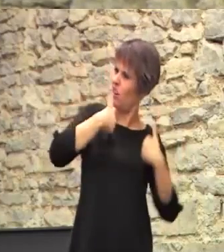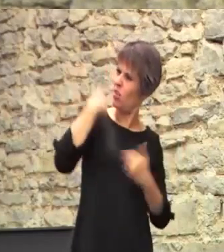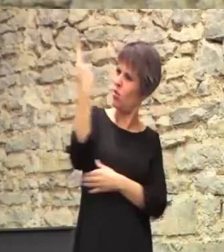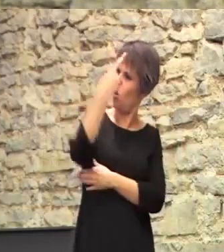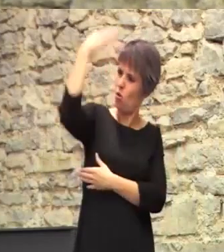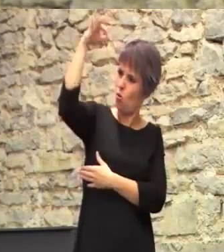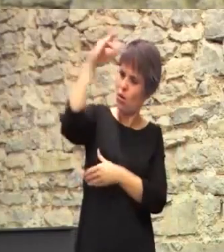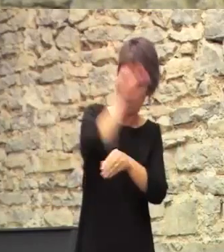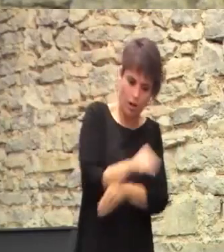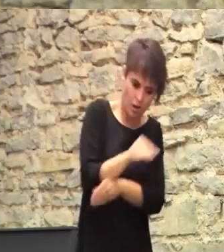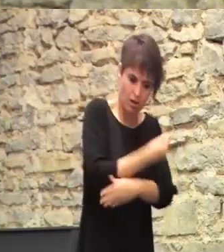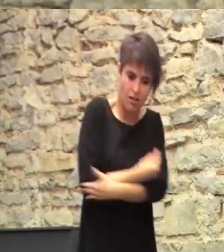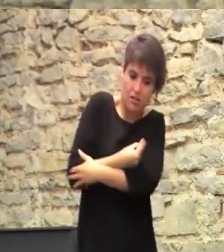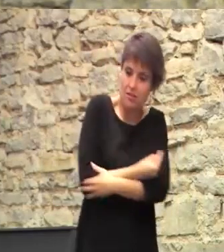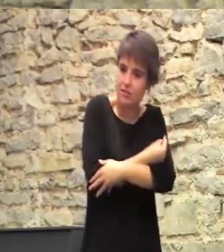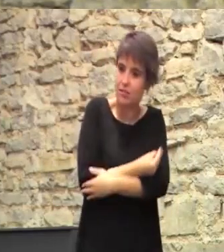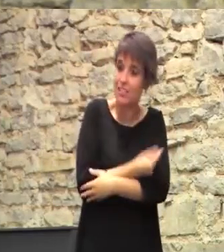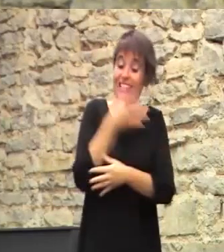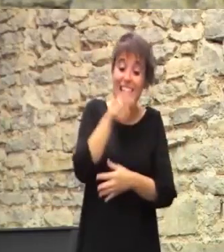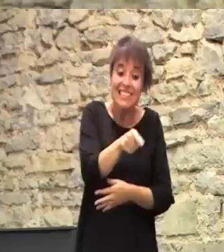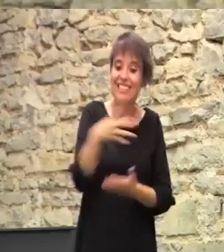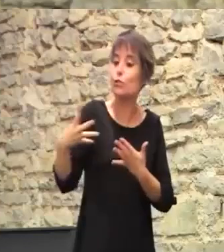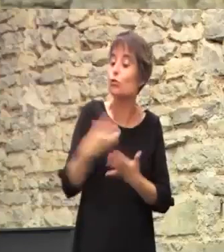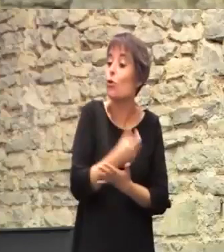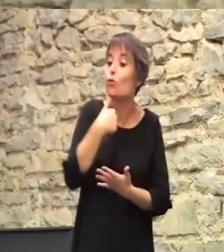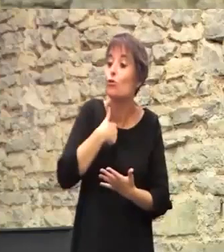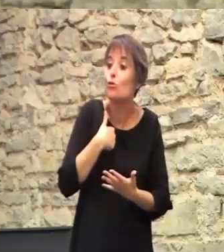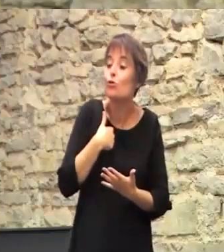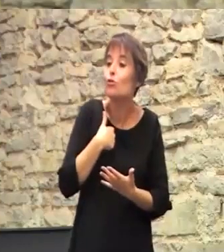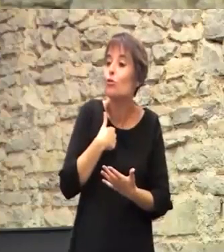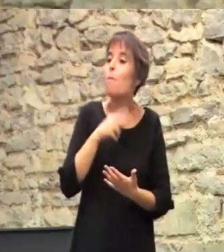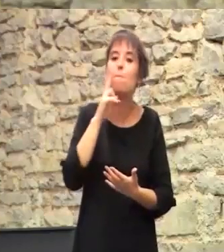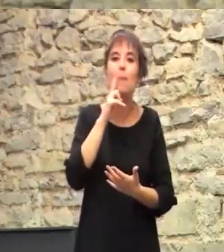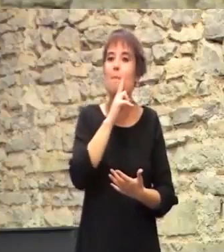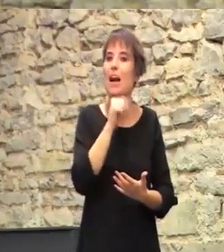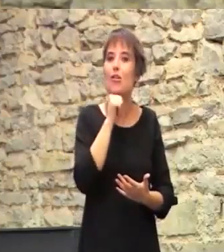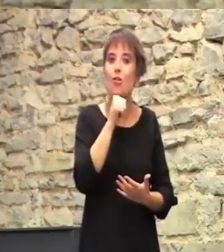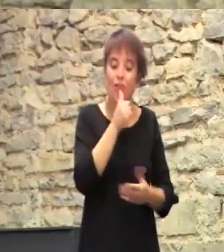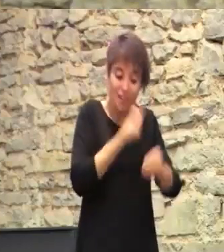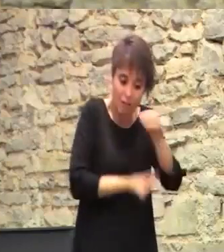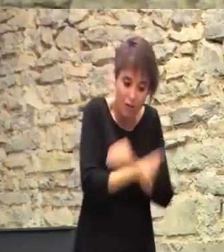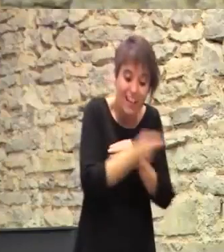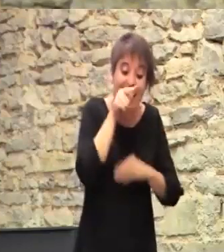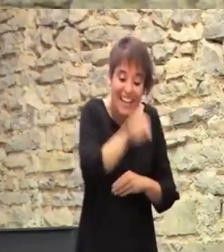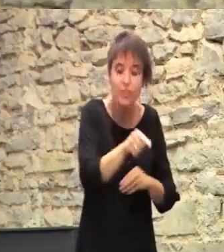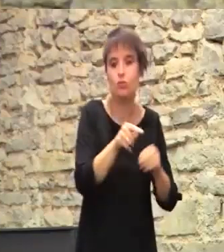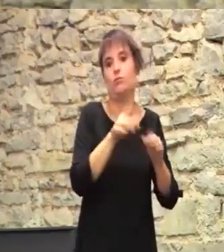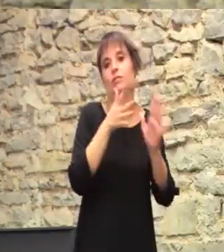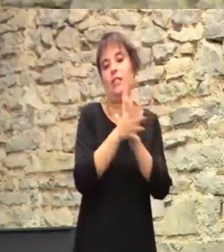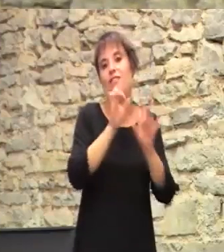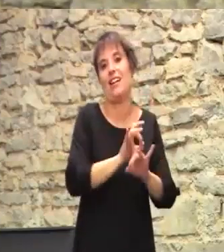cargo de la crianza lo que sea y así y todo no quiero ser madre eso es una elección libre